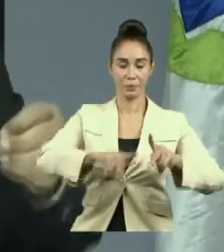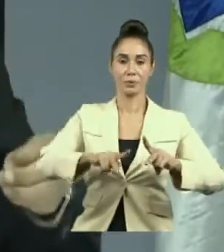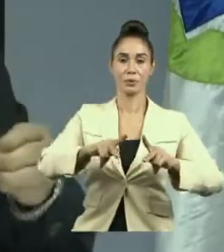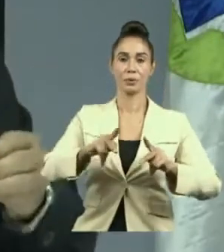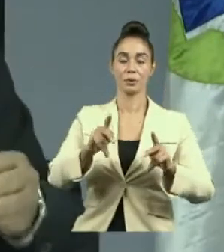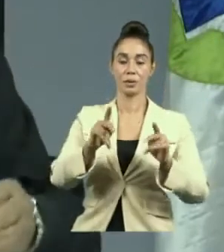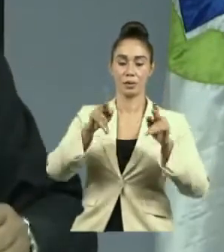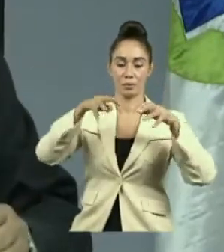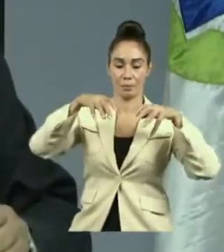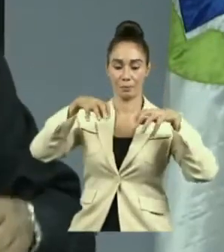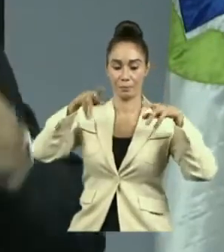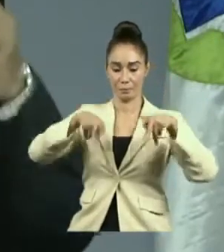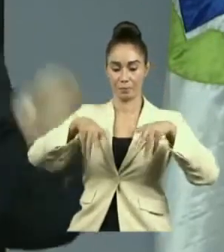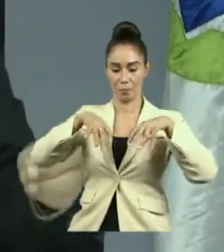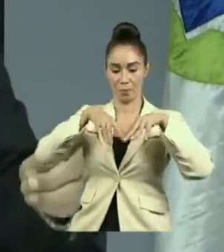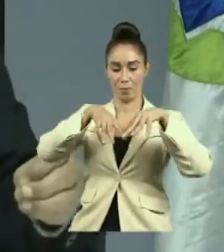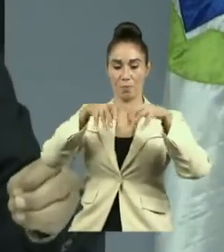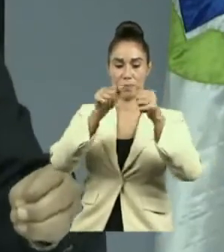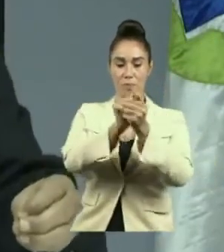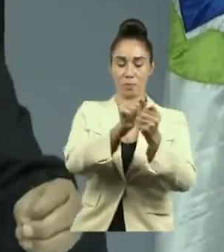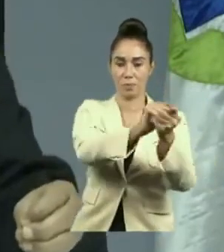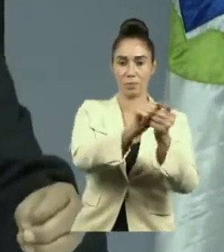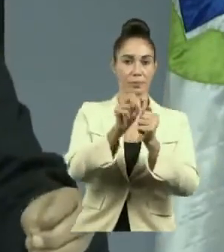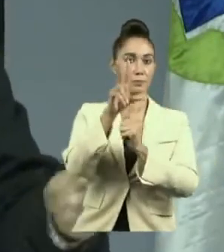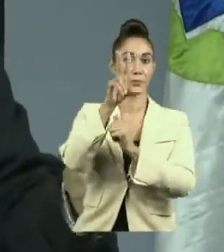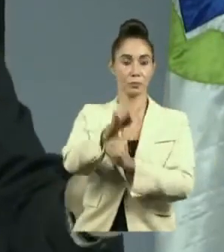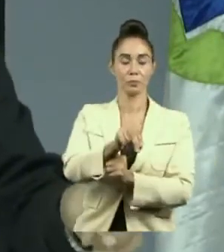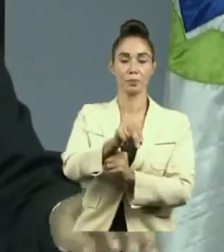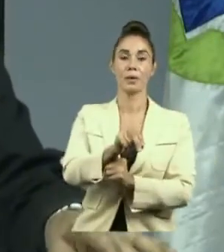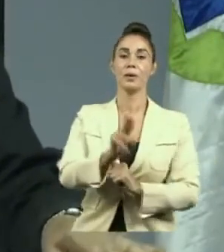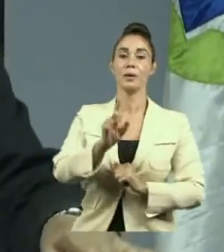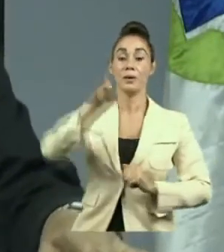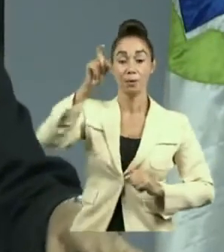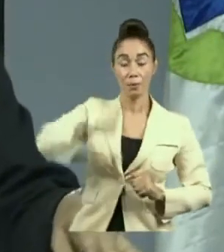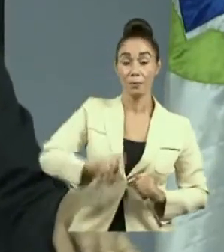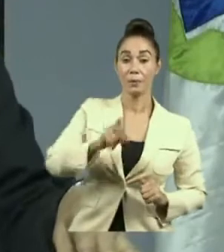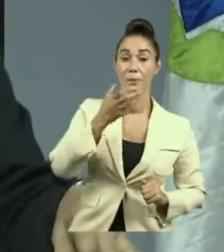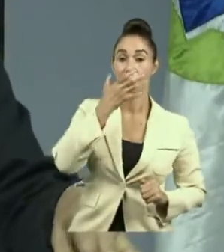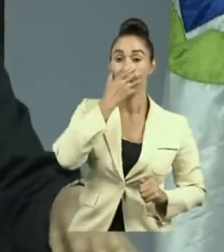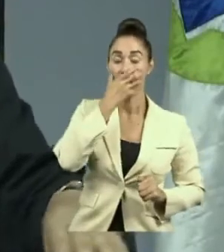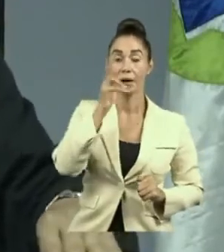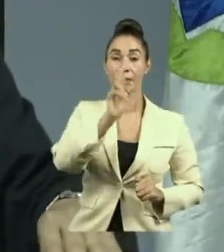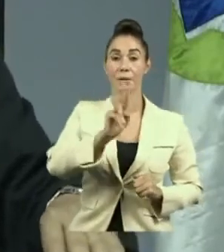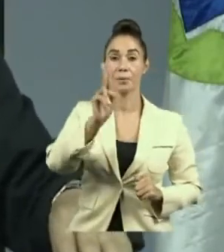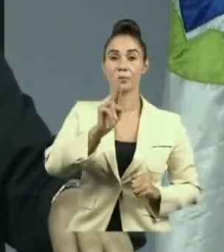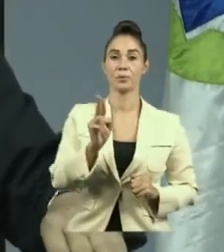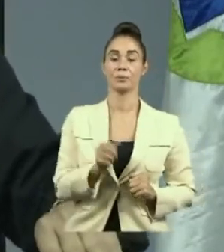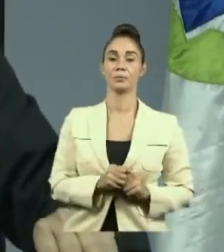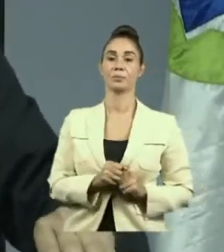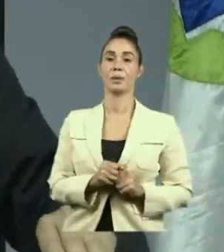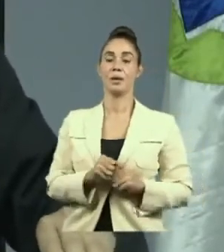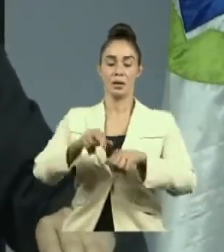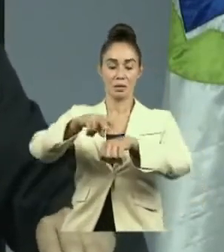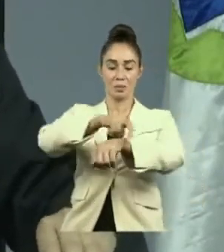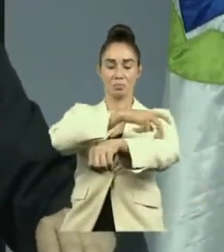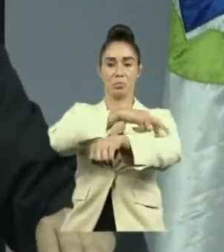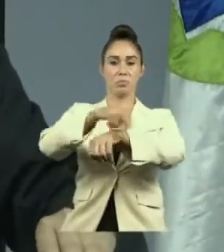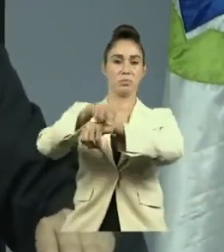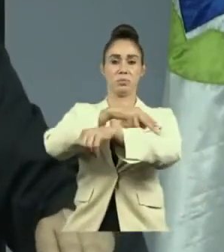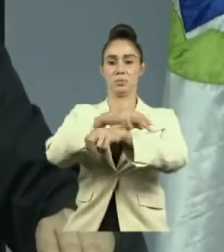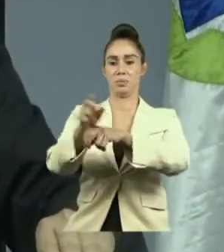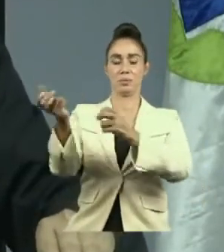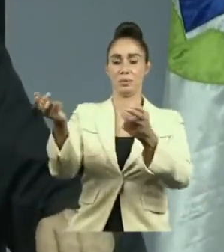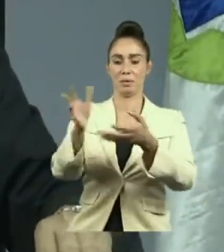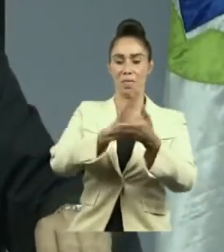deje de aglomerarse que use su mascarilla y se deje de andar creando mayores dificultades